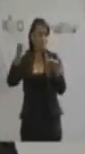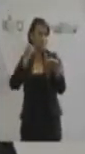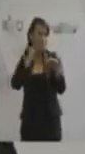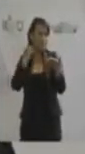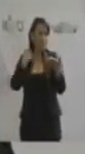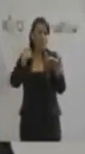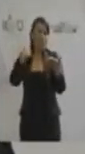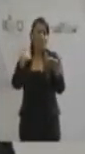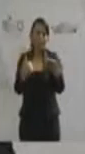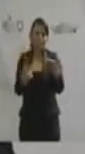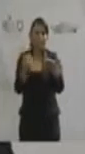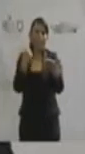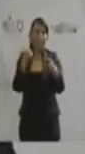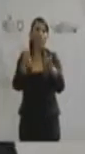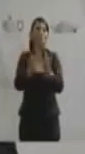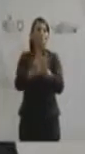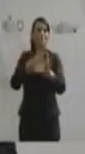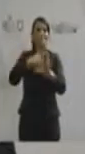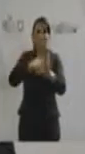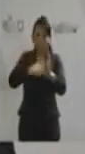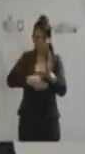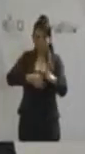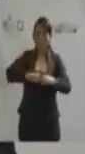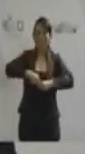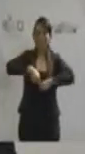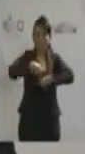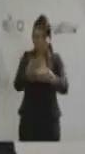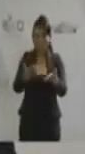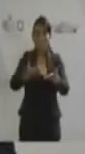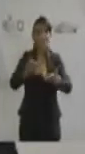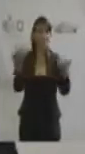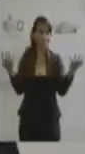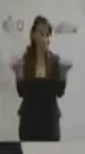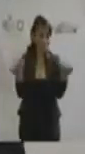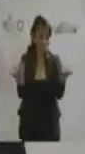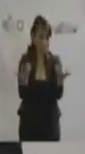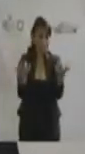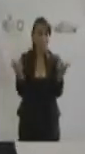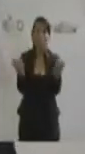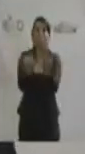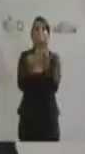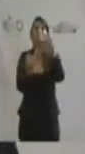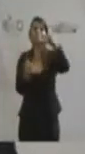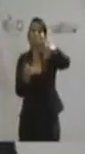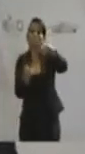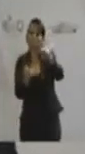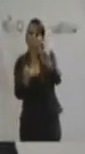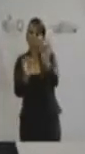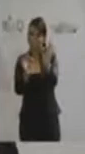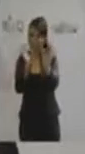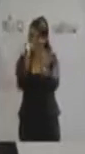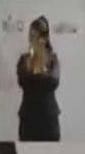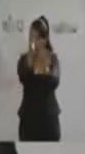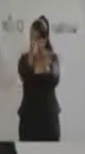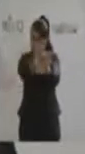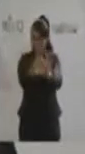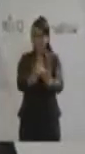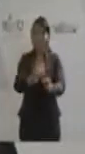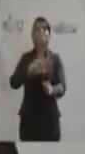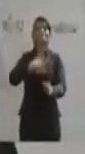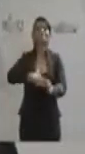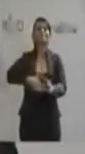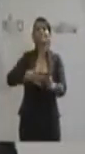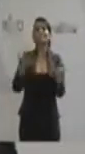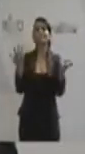desarrollar esta actividad y de aquellos profesionistas del derecho que puedan estar en los ministerios públicos. Pero también, de forma